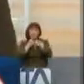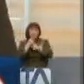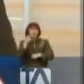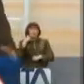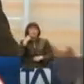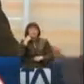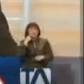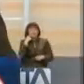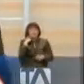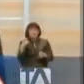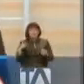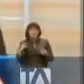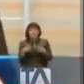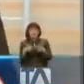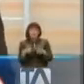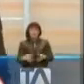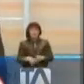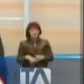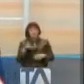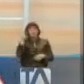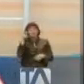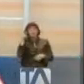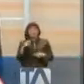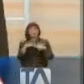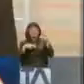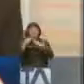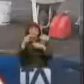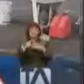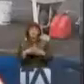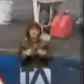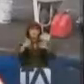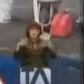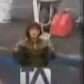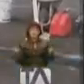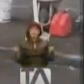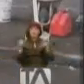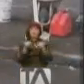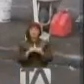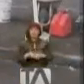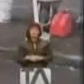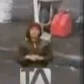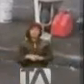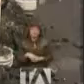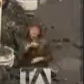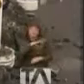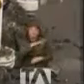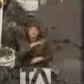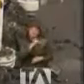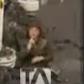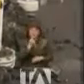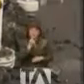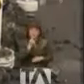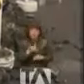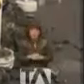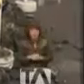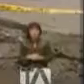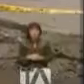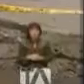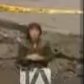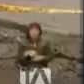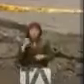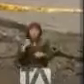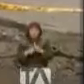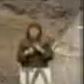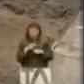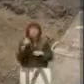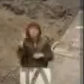iniciar la construcción de un colector más grande, pero eso tomará unos 90 días. Lo cierto es que el municipio advierte que si del colector se trata, es una